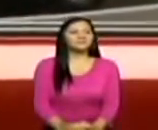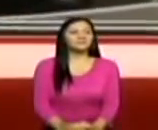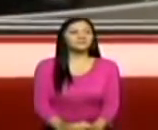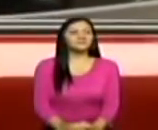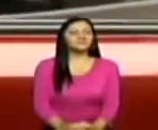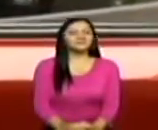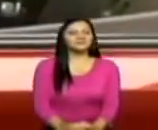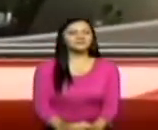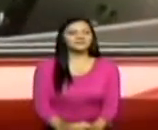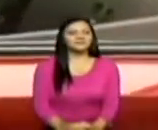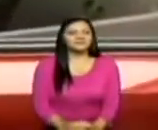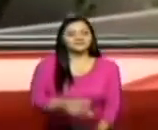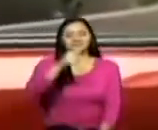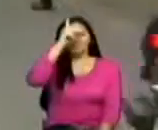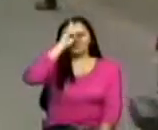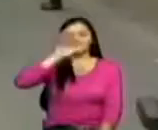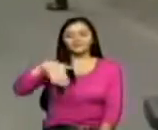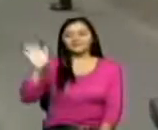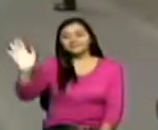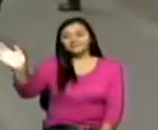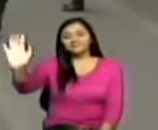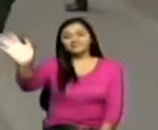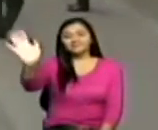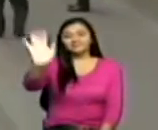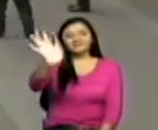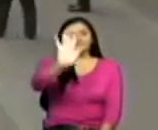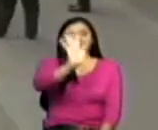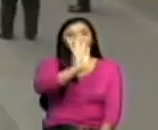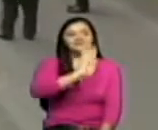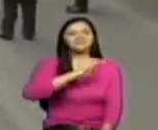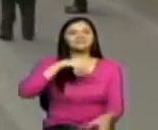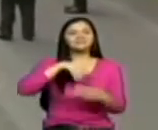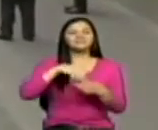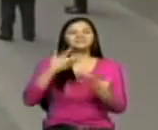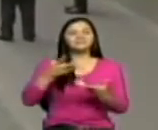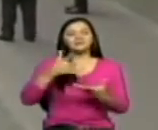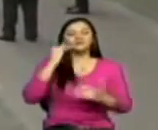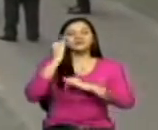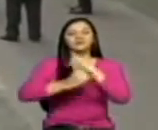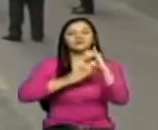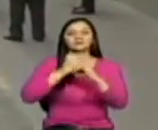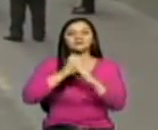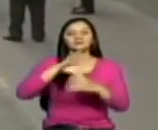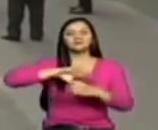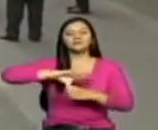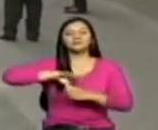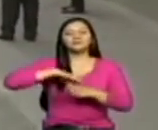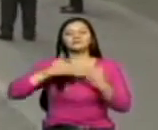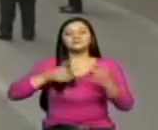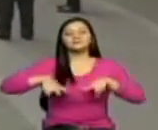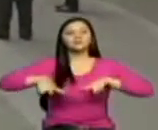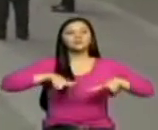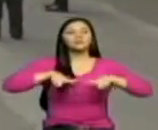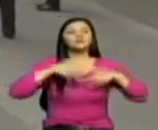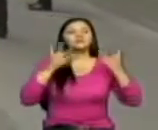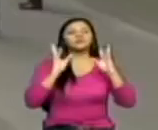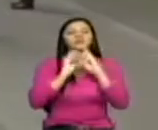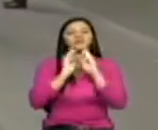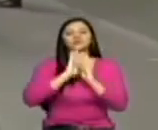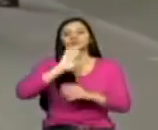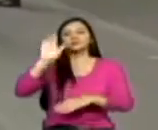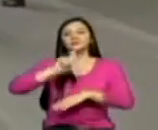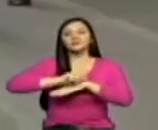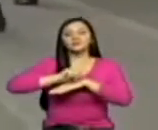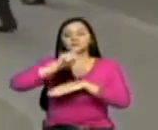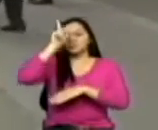el país en directo desde la sede de la Cancillería. Pedro Pablo Kuczynski se dirige al Congreso de la